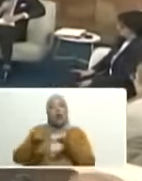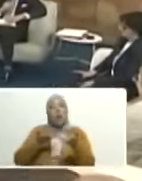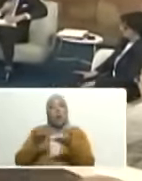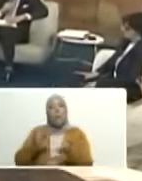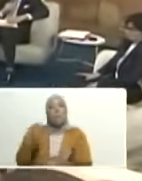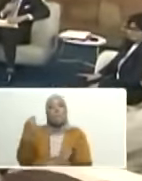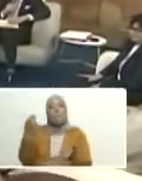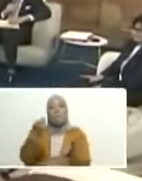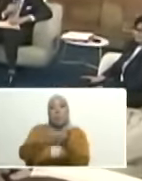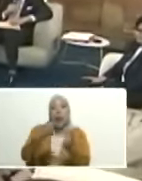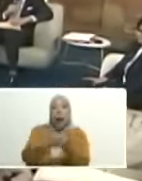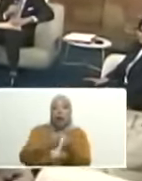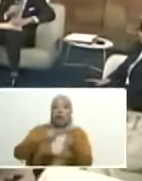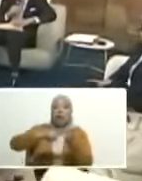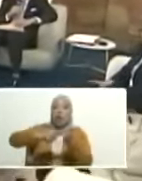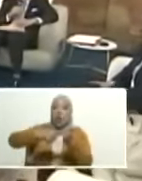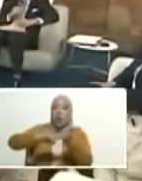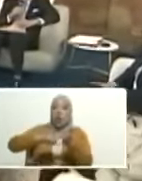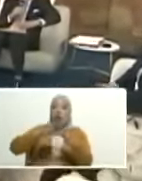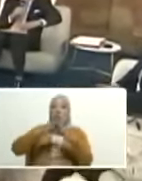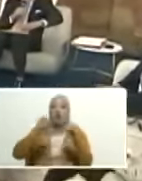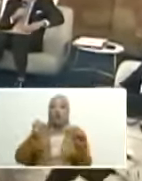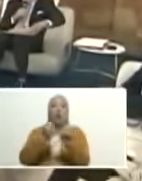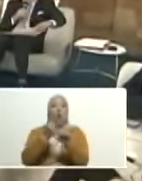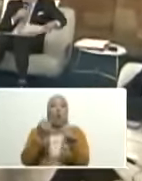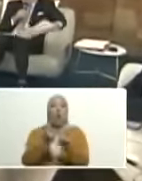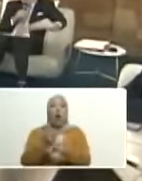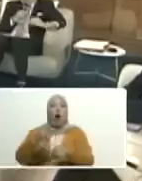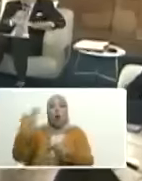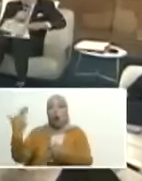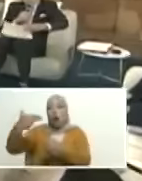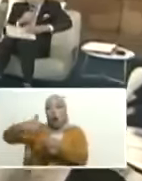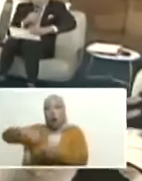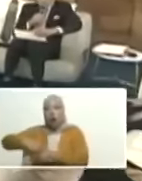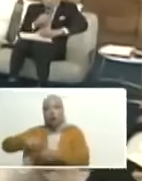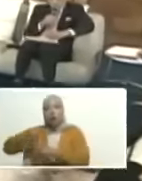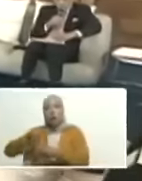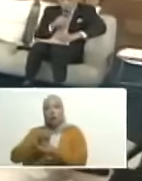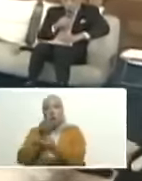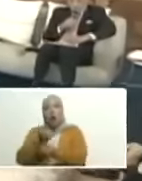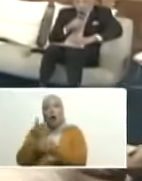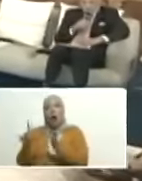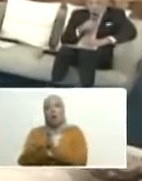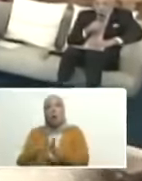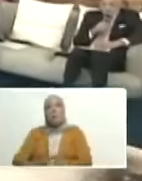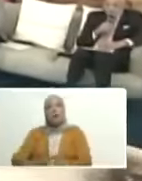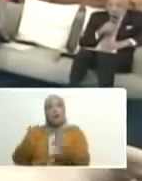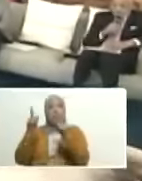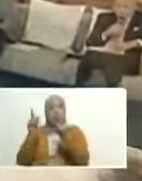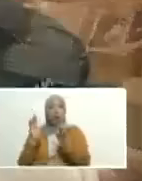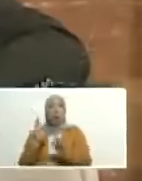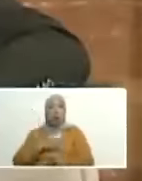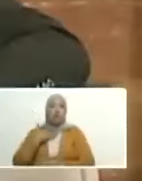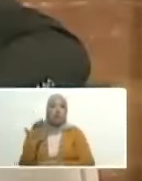de aterrizaje, con catering, con combustible, también ha publicado una licencia en ese